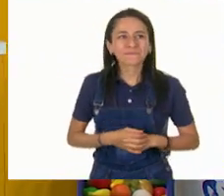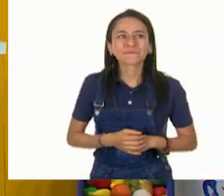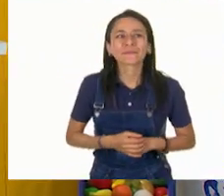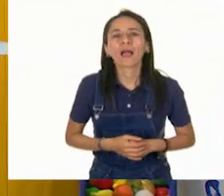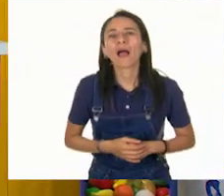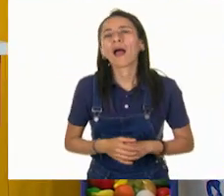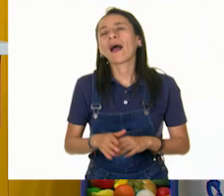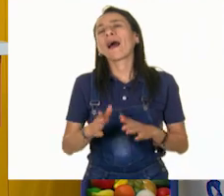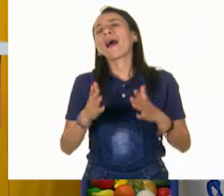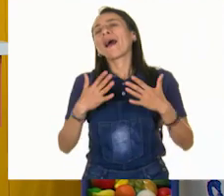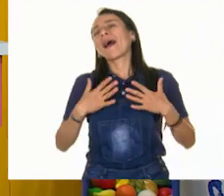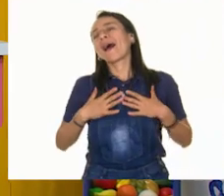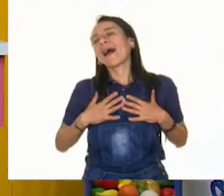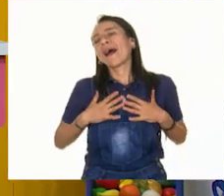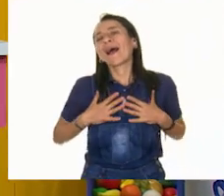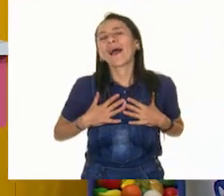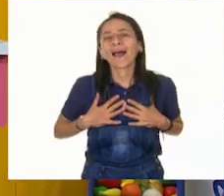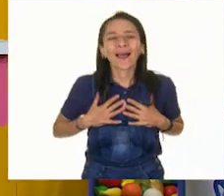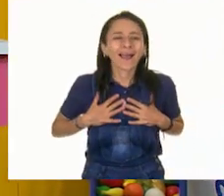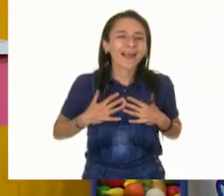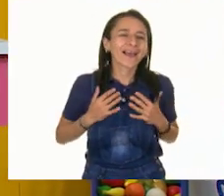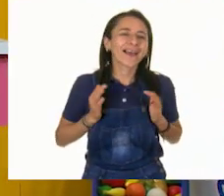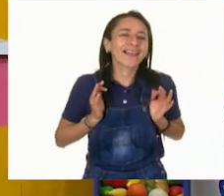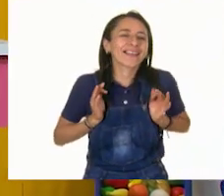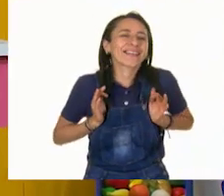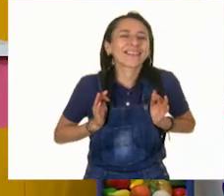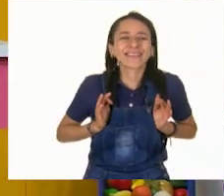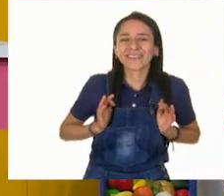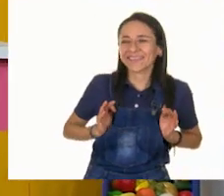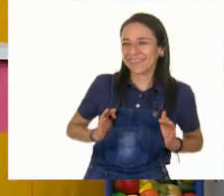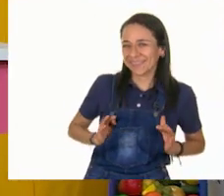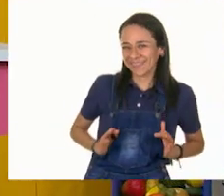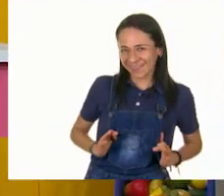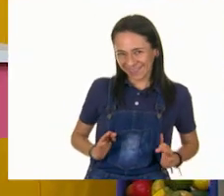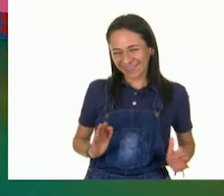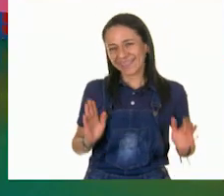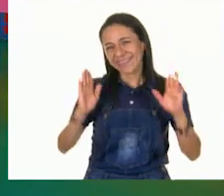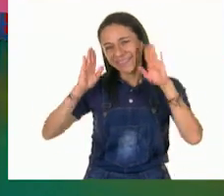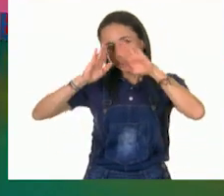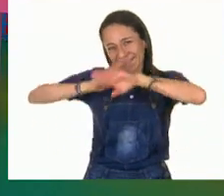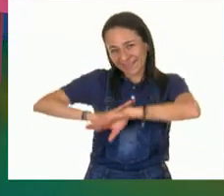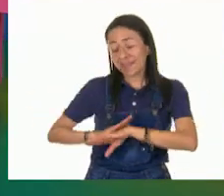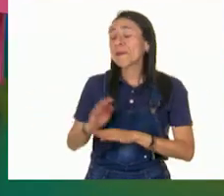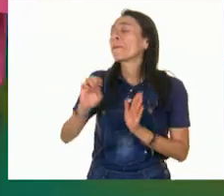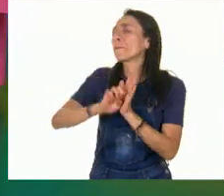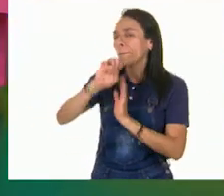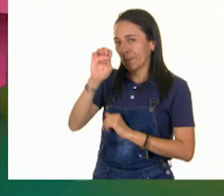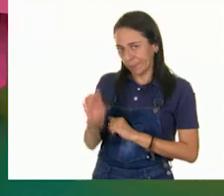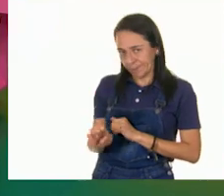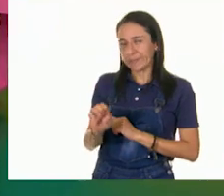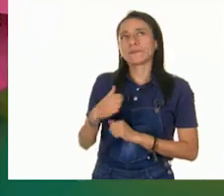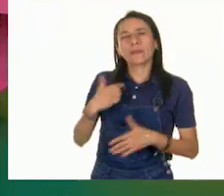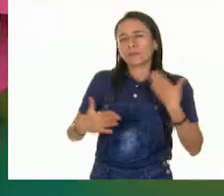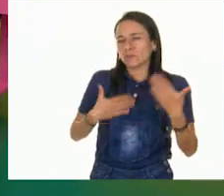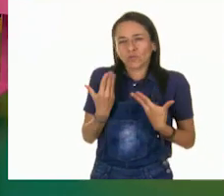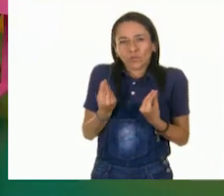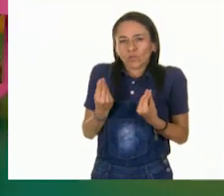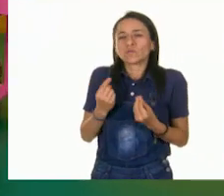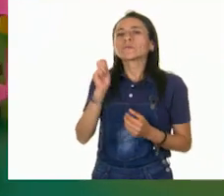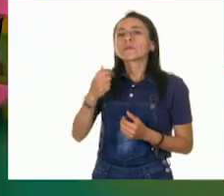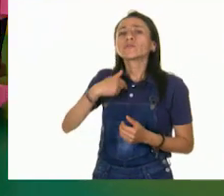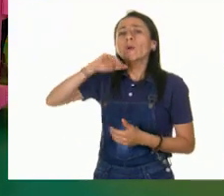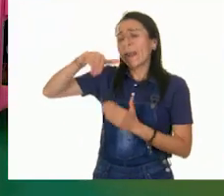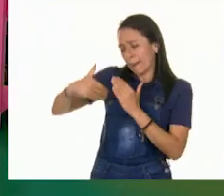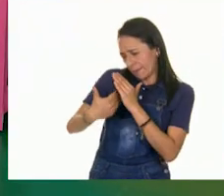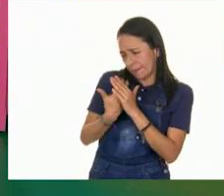deleite. El deleite. Ah, sí. Como cuando hacemos algo que disfrutamos mucho. Por ejemplo, yo en las mañanas me levanto y...